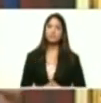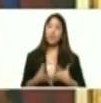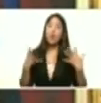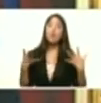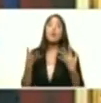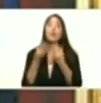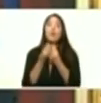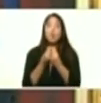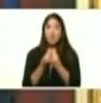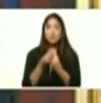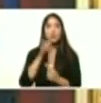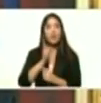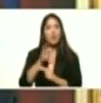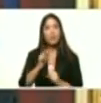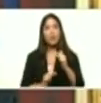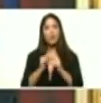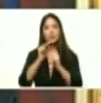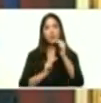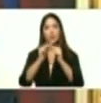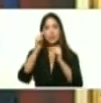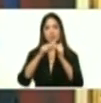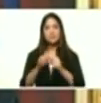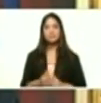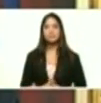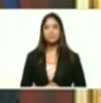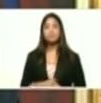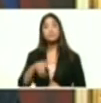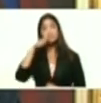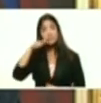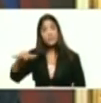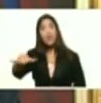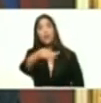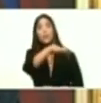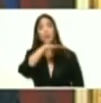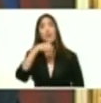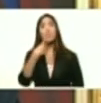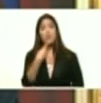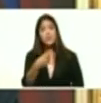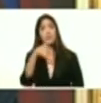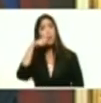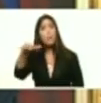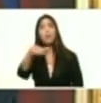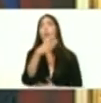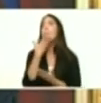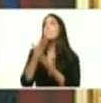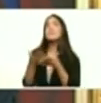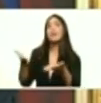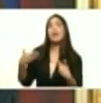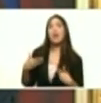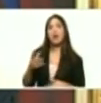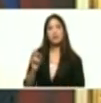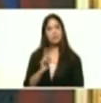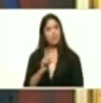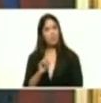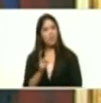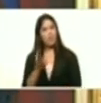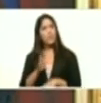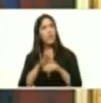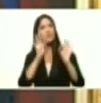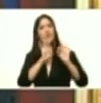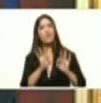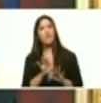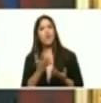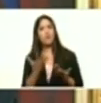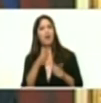juntos las vamos a construir, y es que el pueblo, como el pueblo lo dice, el pueblo no pide nada regalado, porque es una forma de